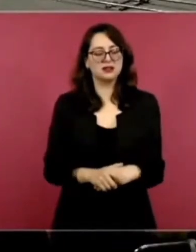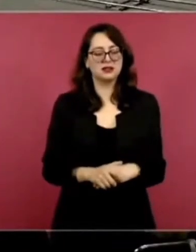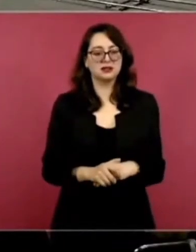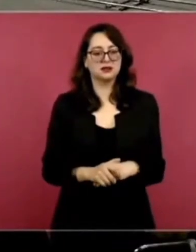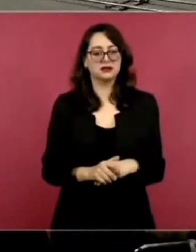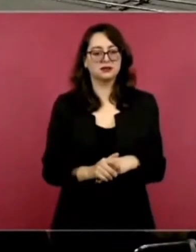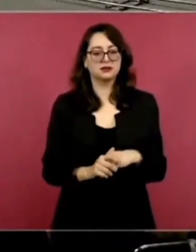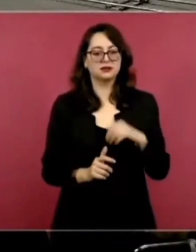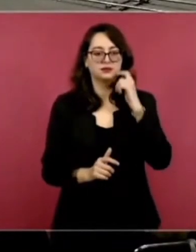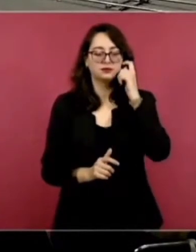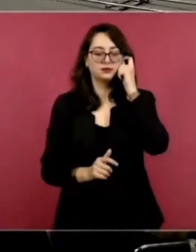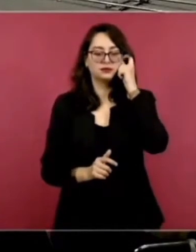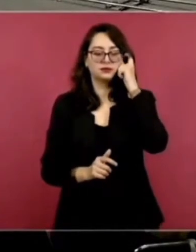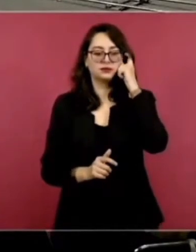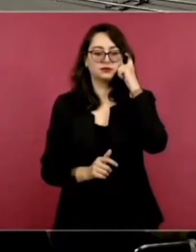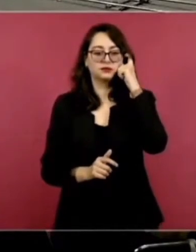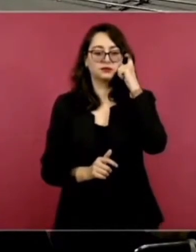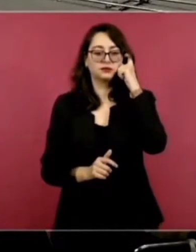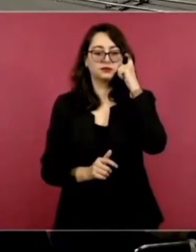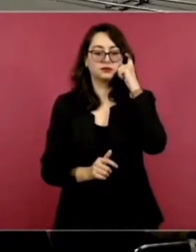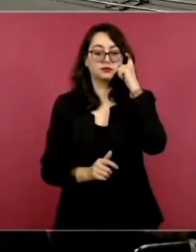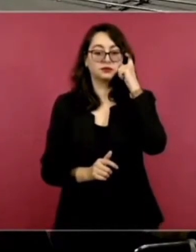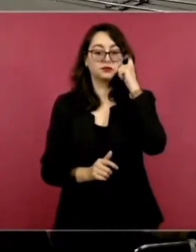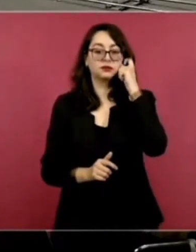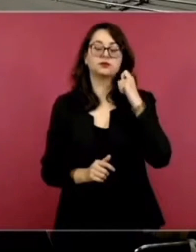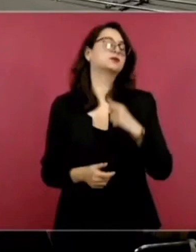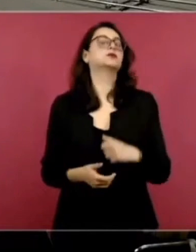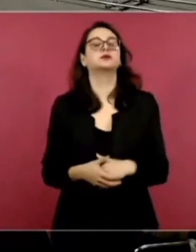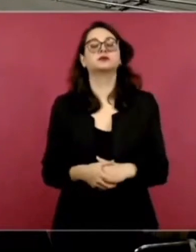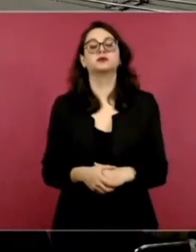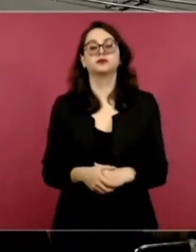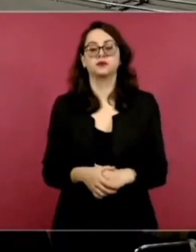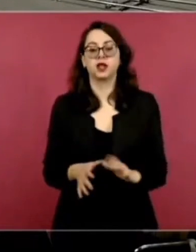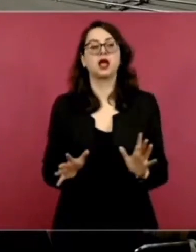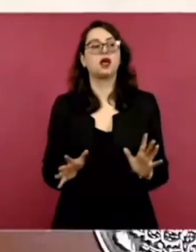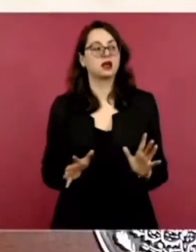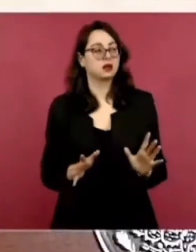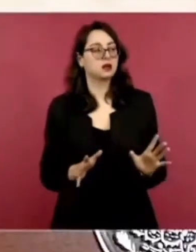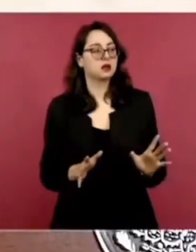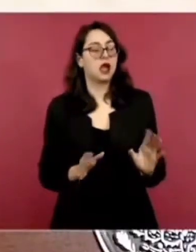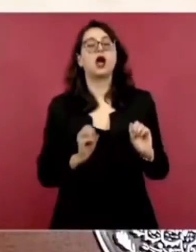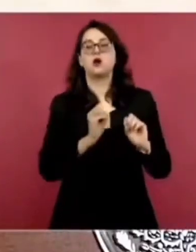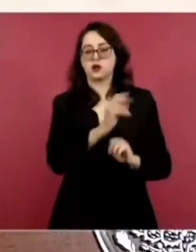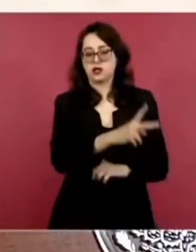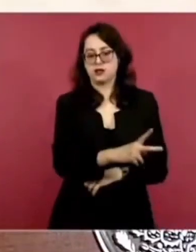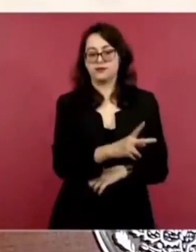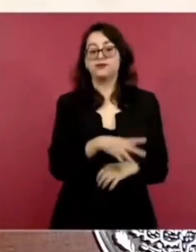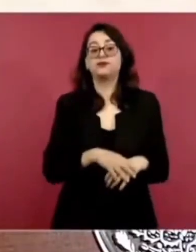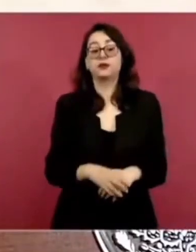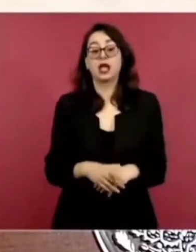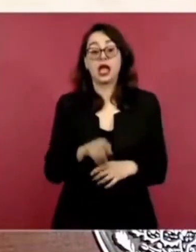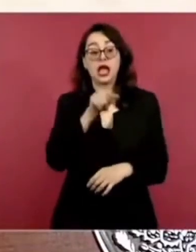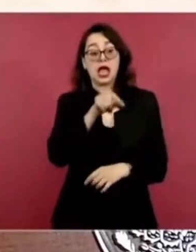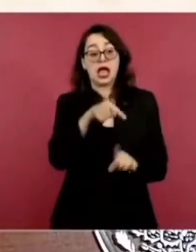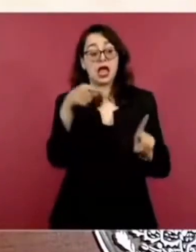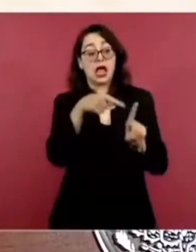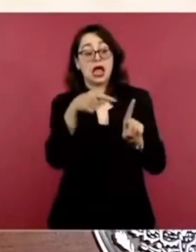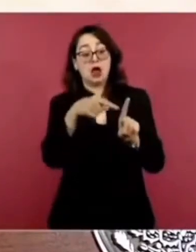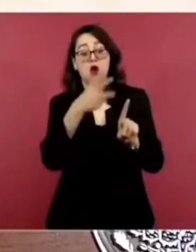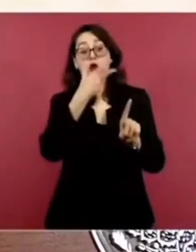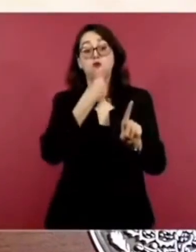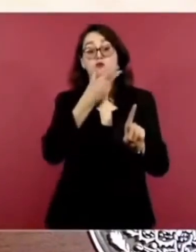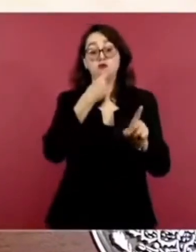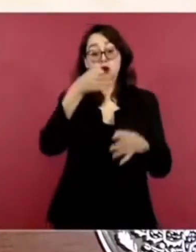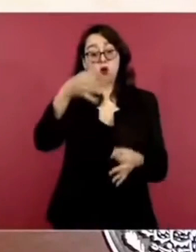Tiene fuero para delitos federales, o sea, lo dije bien, no tiene fuero para delitos locales, pero